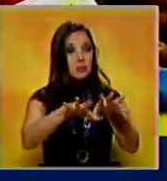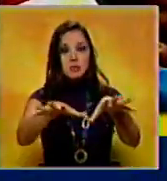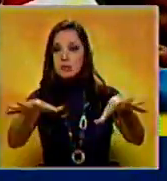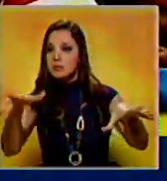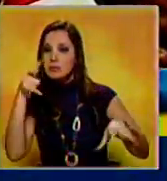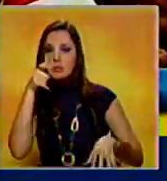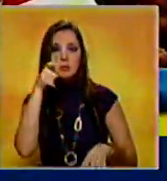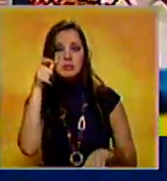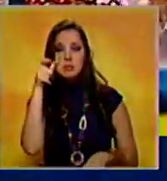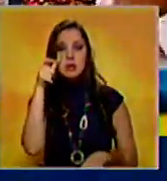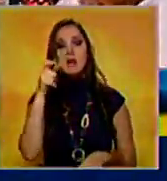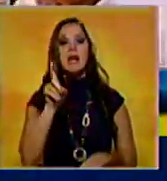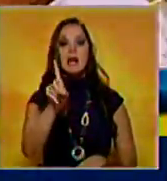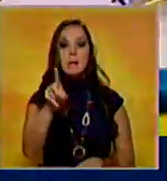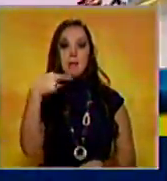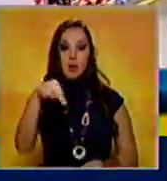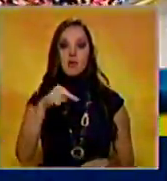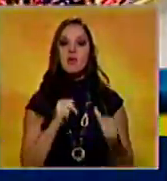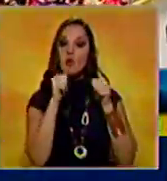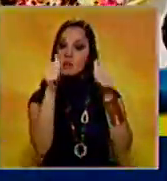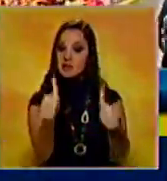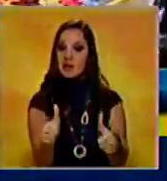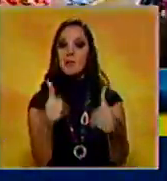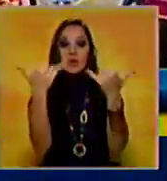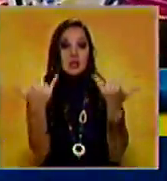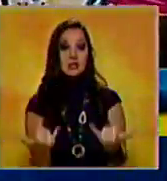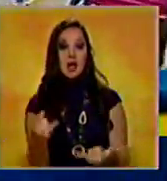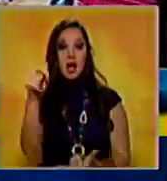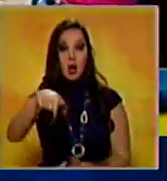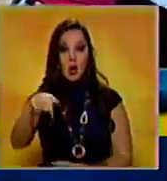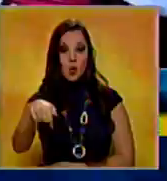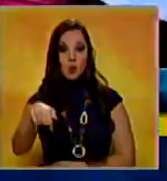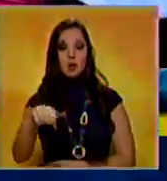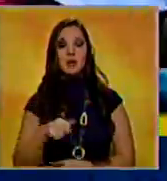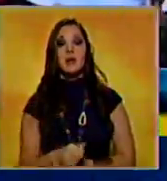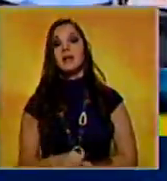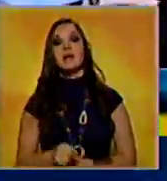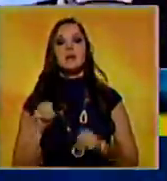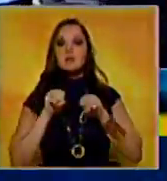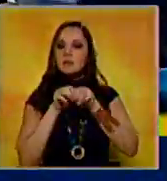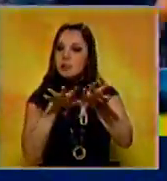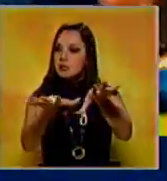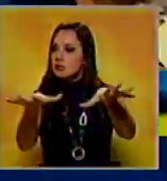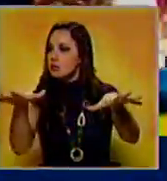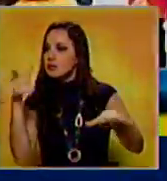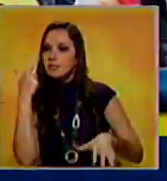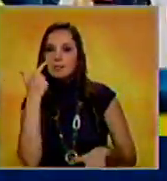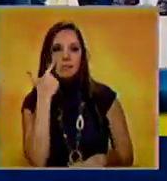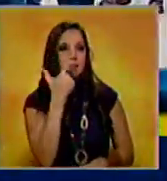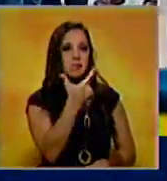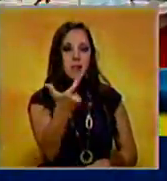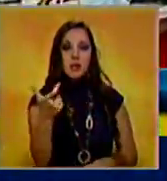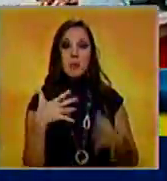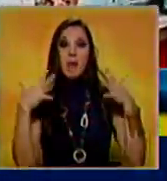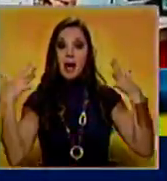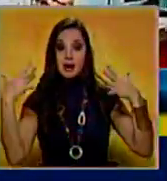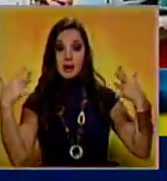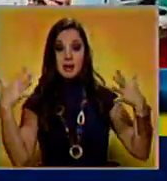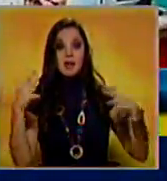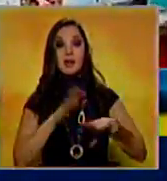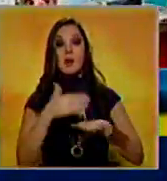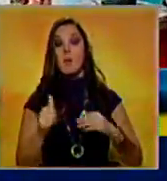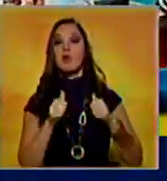partir del primero de noviembre. Ya hoy estamos haciendo un despliegue más grande